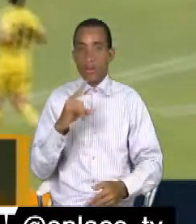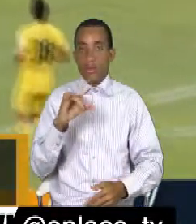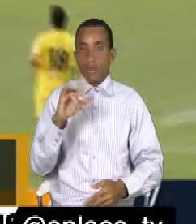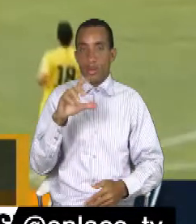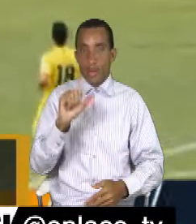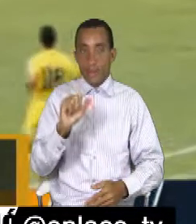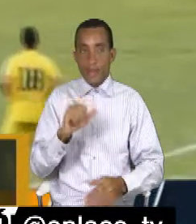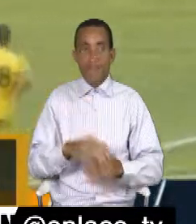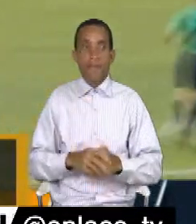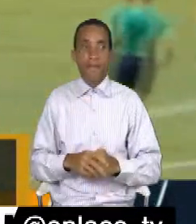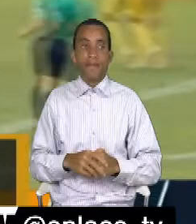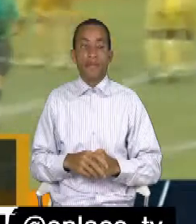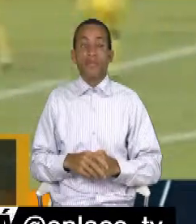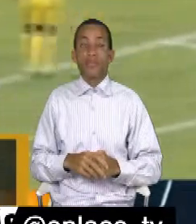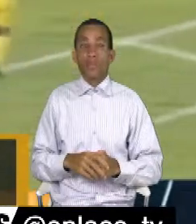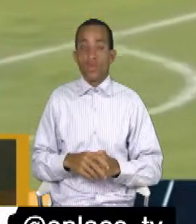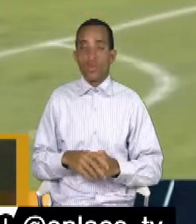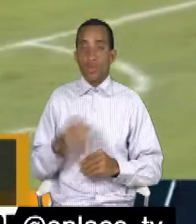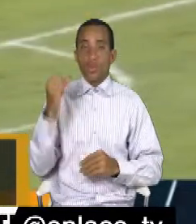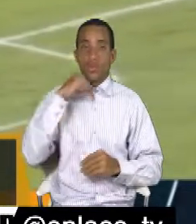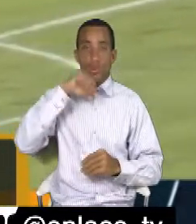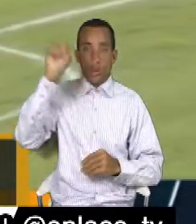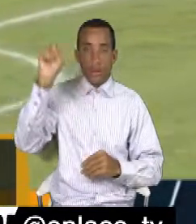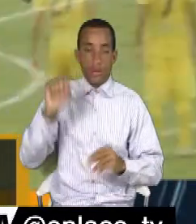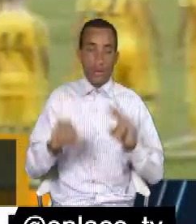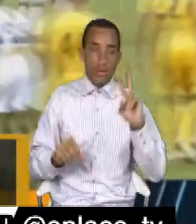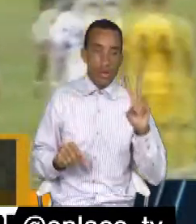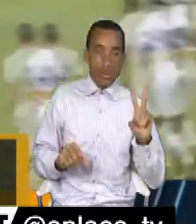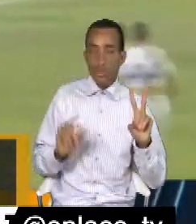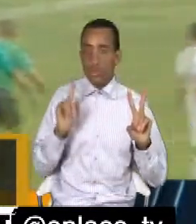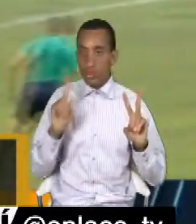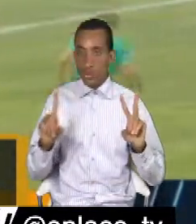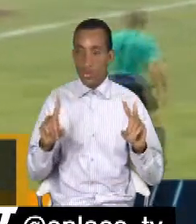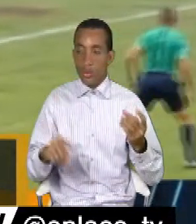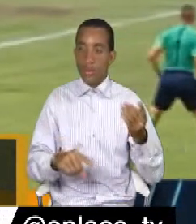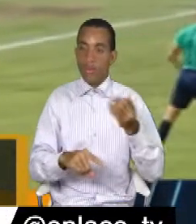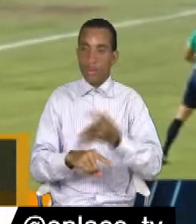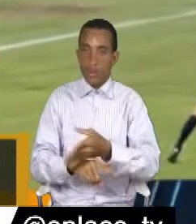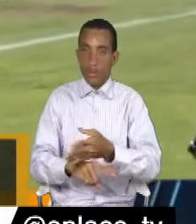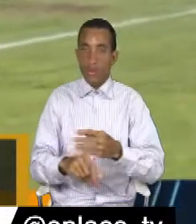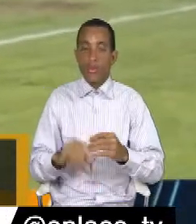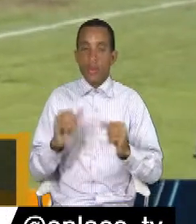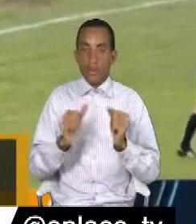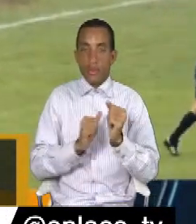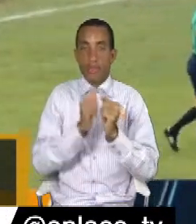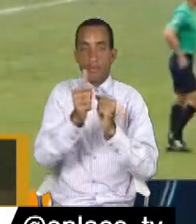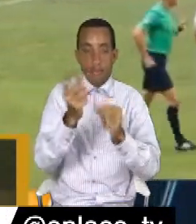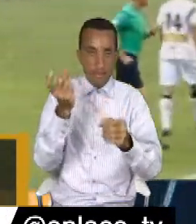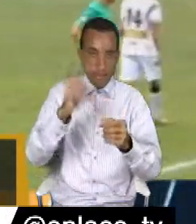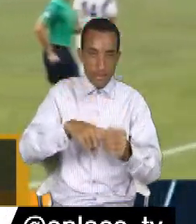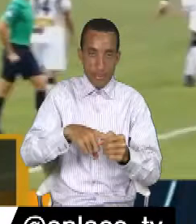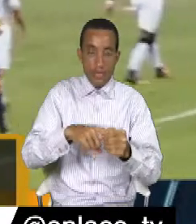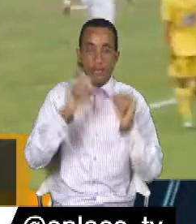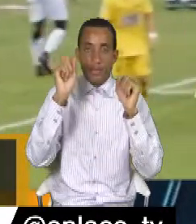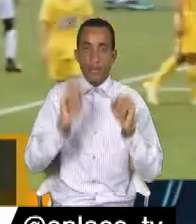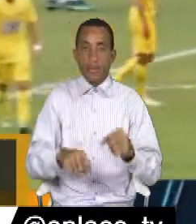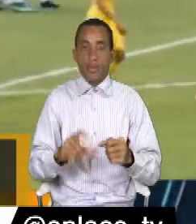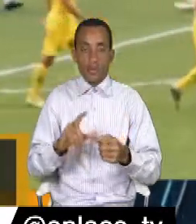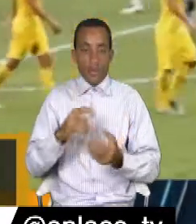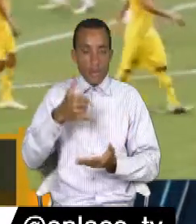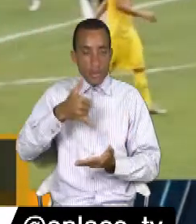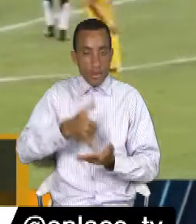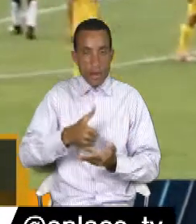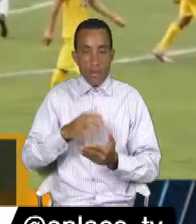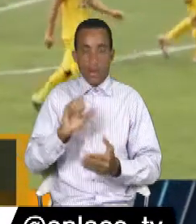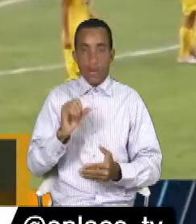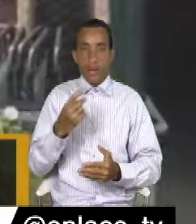Alianza Petrolera obtuvo una victoria de 2-1 ante Atlético Bucaramanga que le permite pasar a la siguiente ronda en la Copa Águila del fútbol profesional